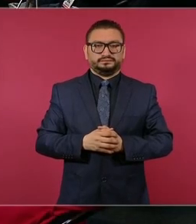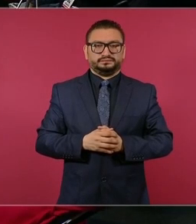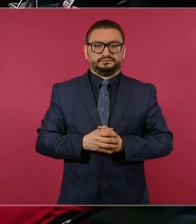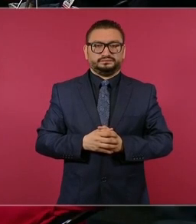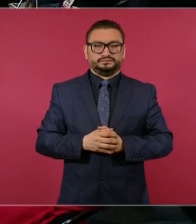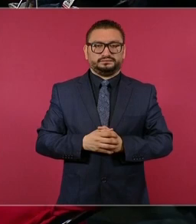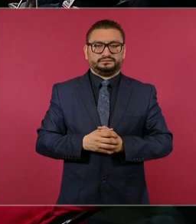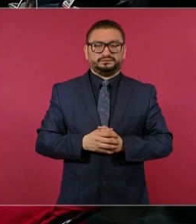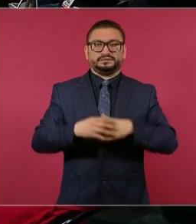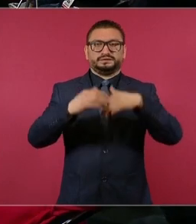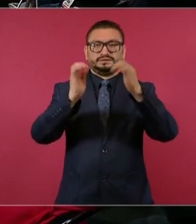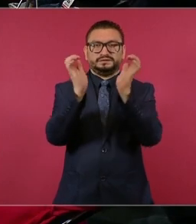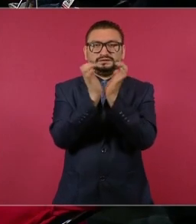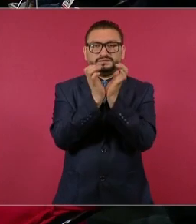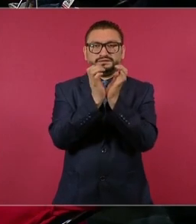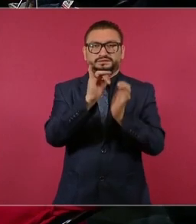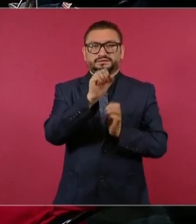el ISSSTE,